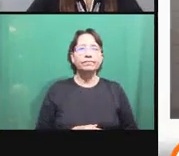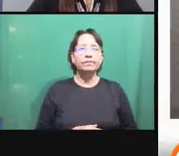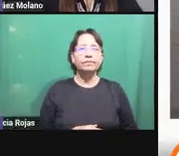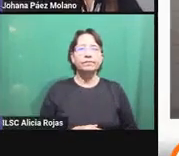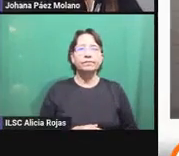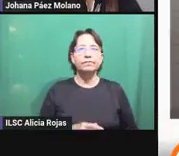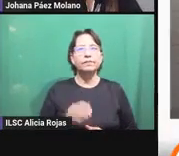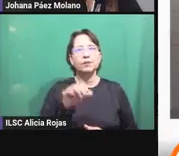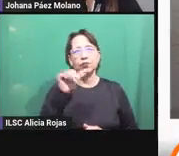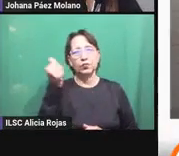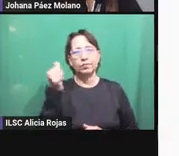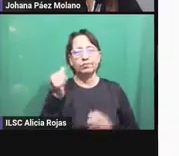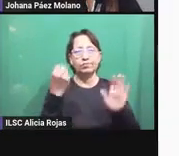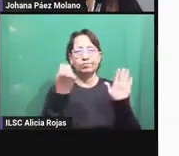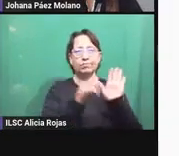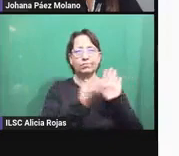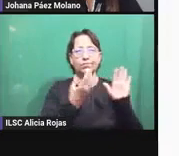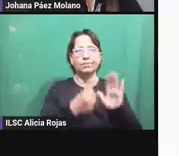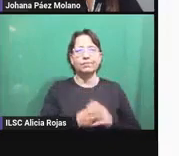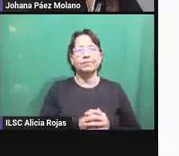La siguiente.